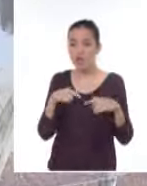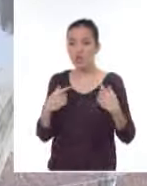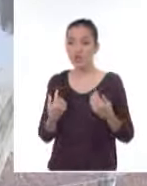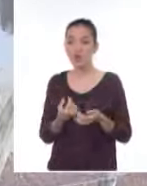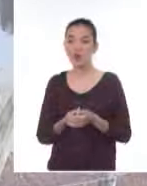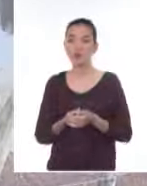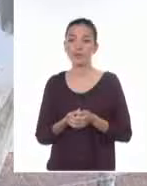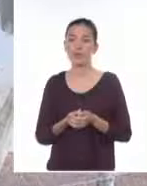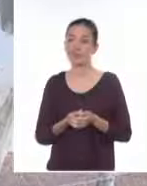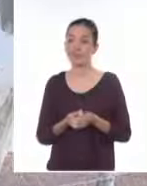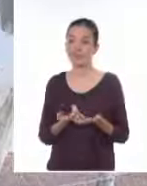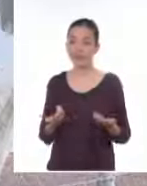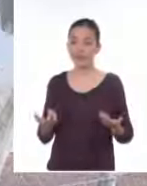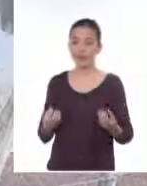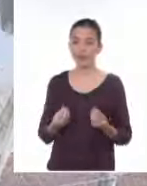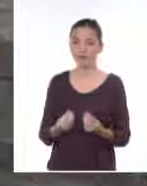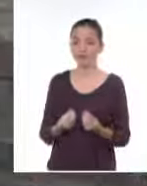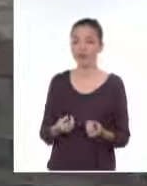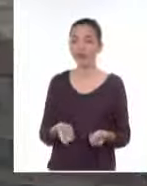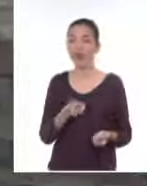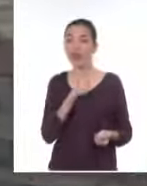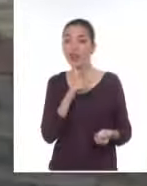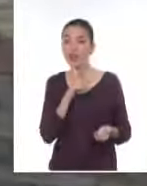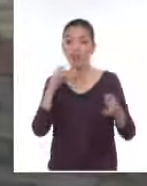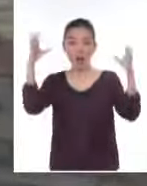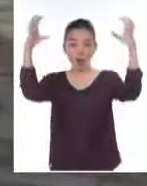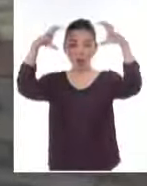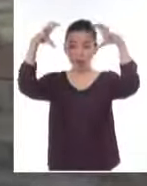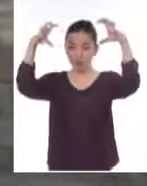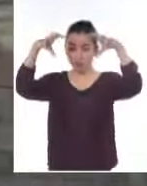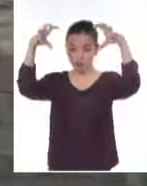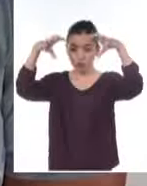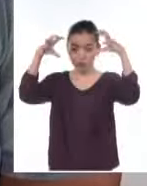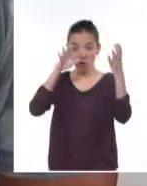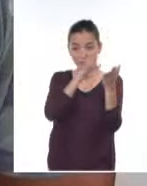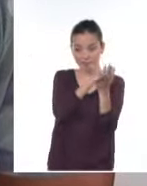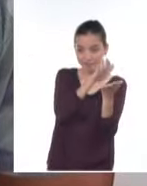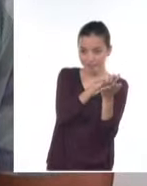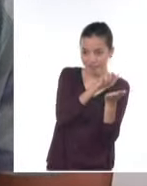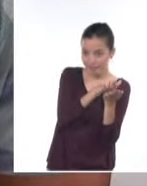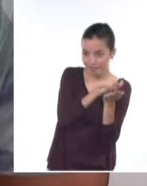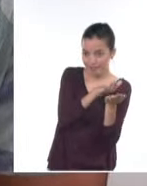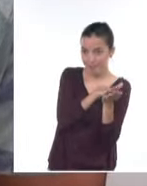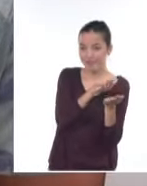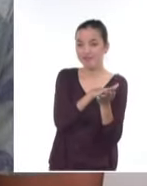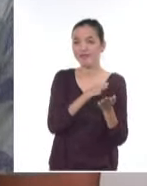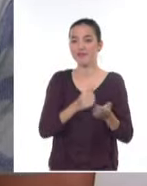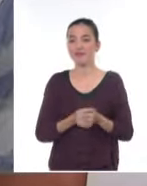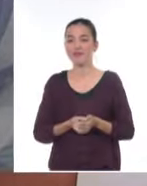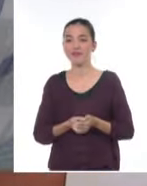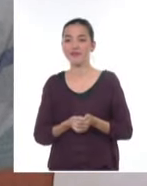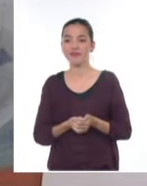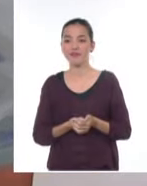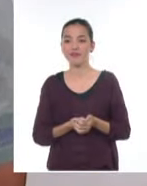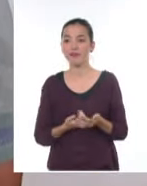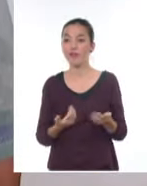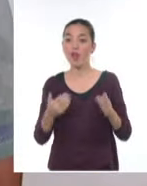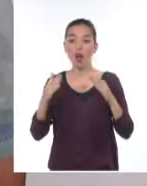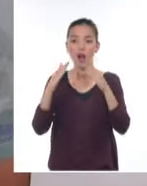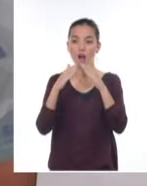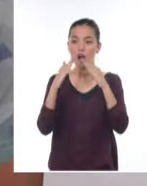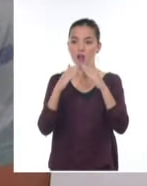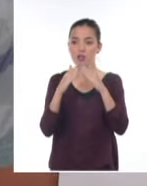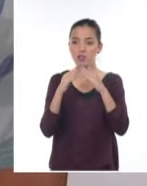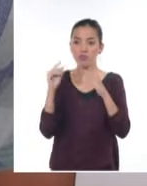de recolección de agua lluvia. Un inmueble con características únicas de su tipo en la